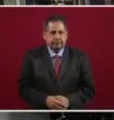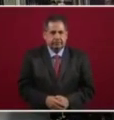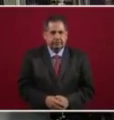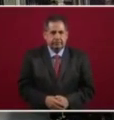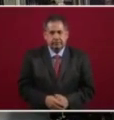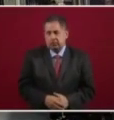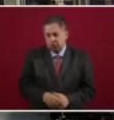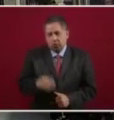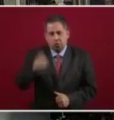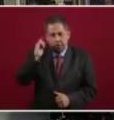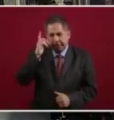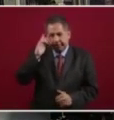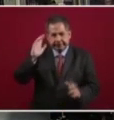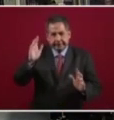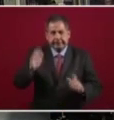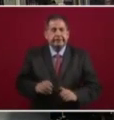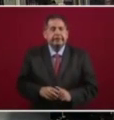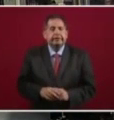Ojalá y